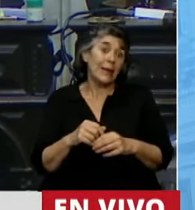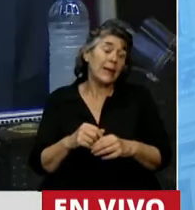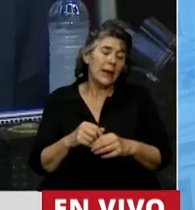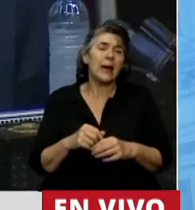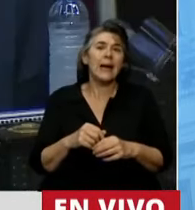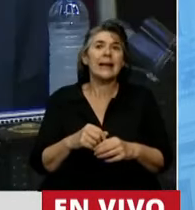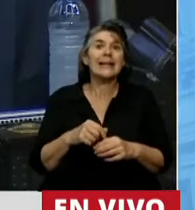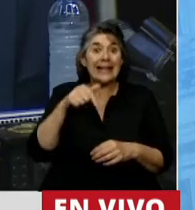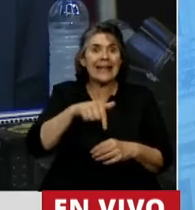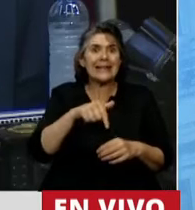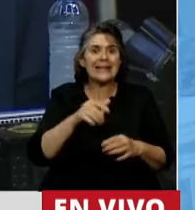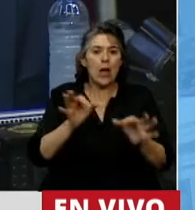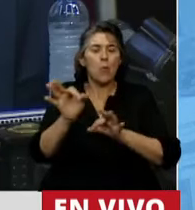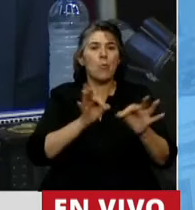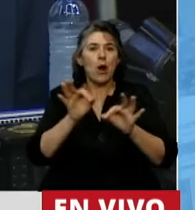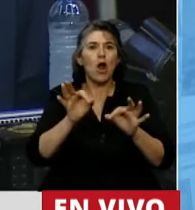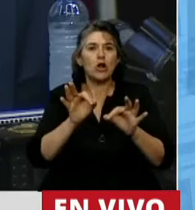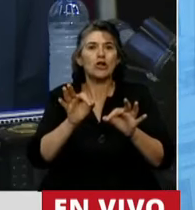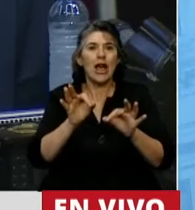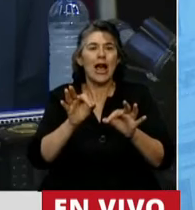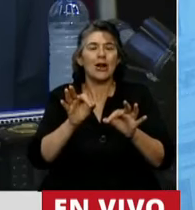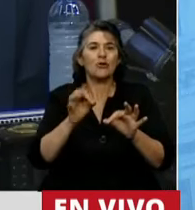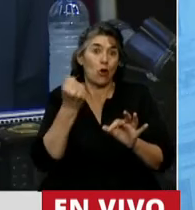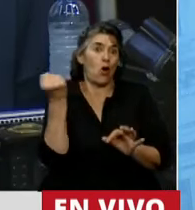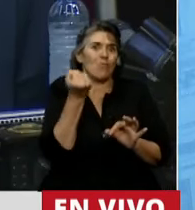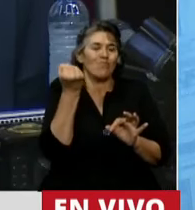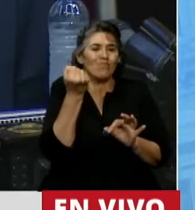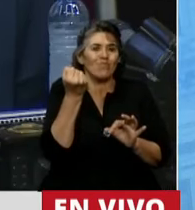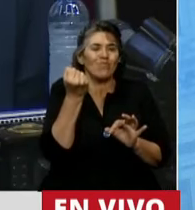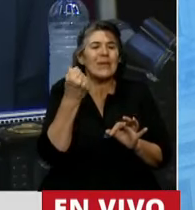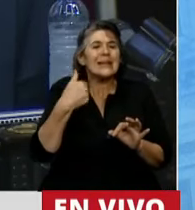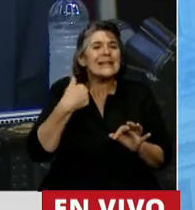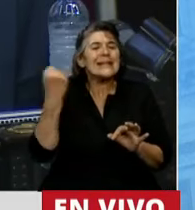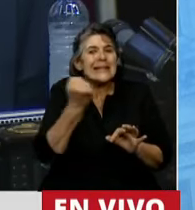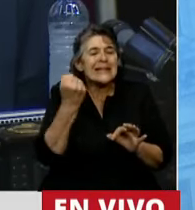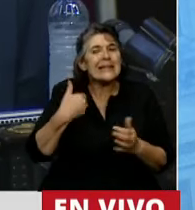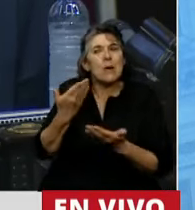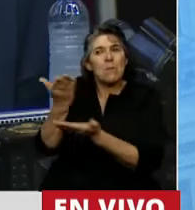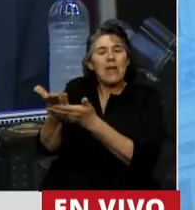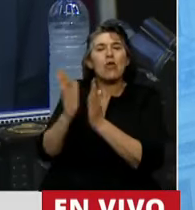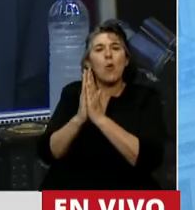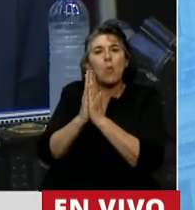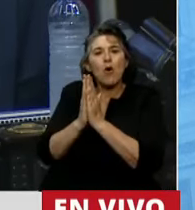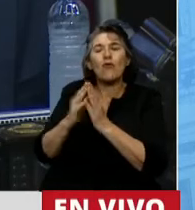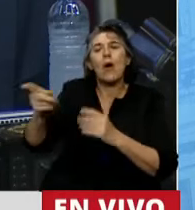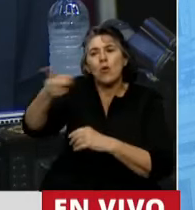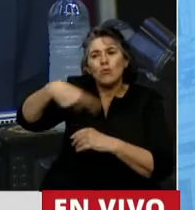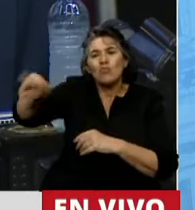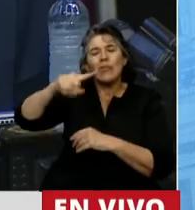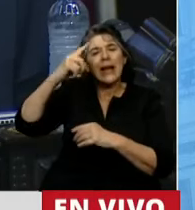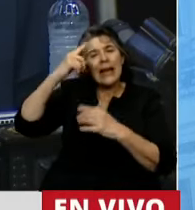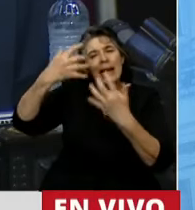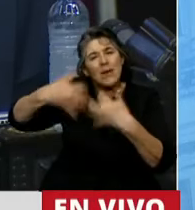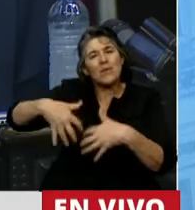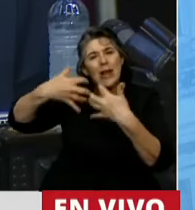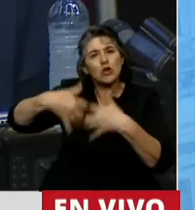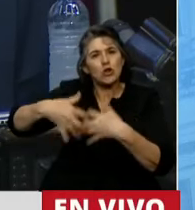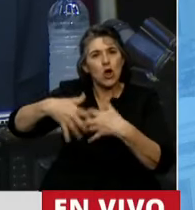ley. Pero quiero que reflexionemos juntos y que entendamos